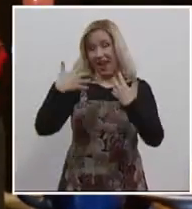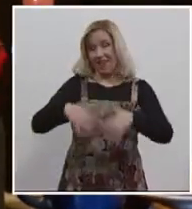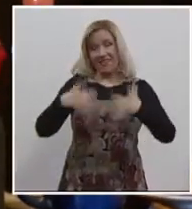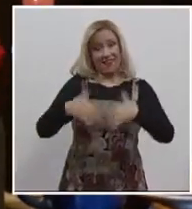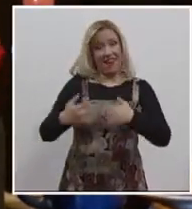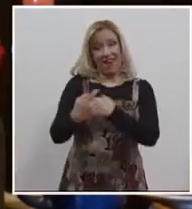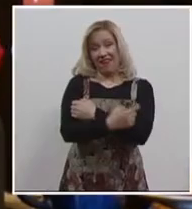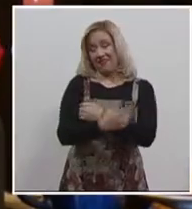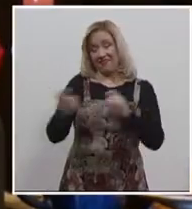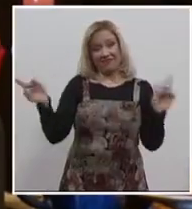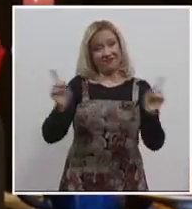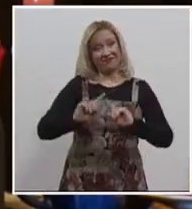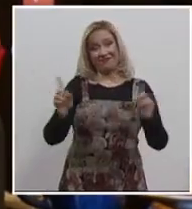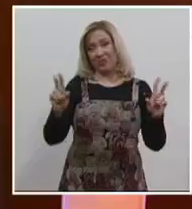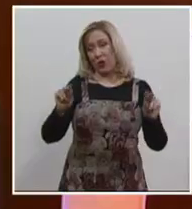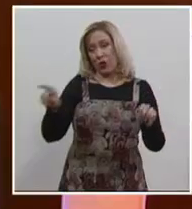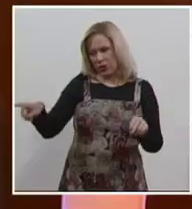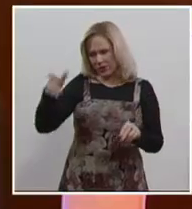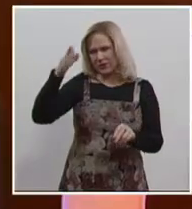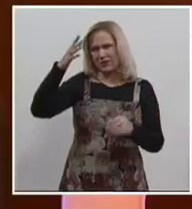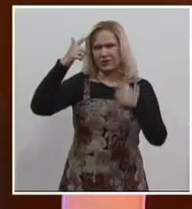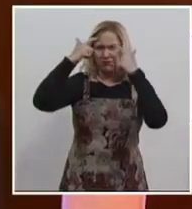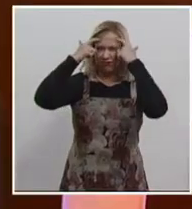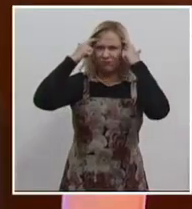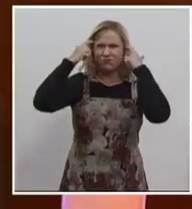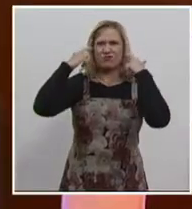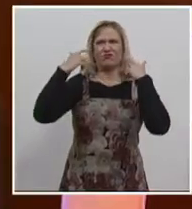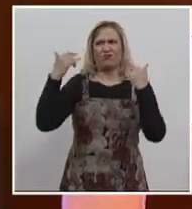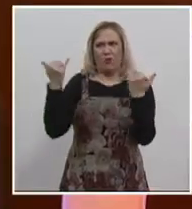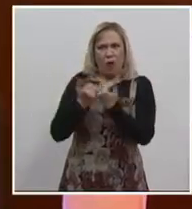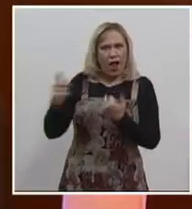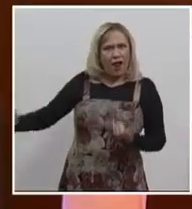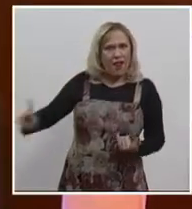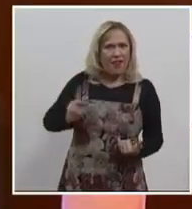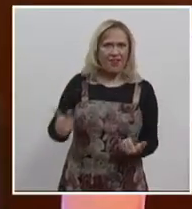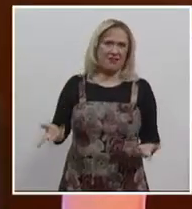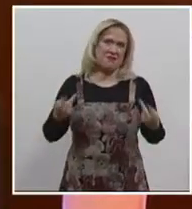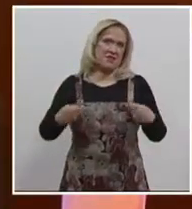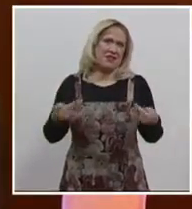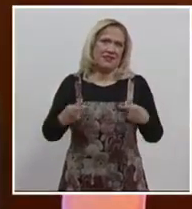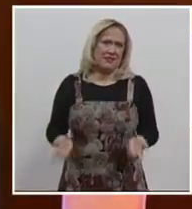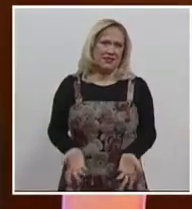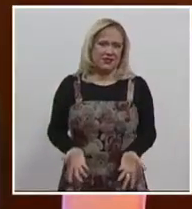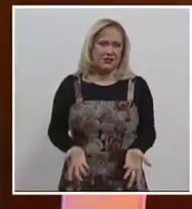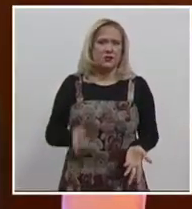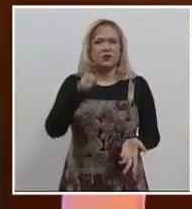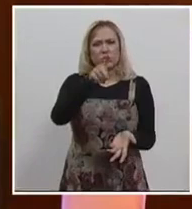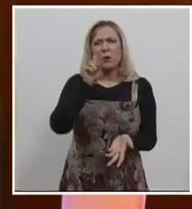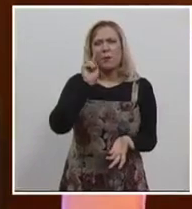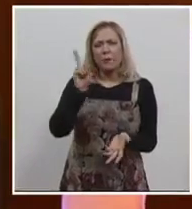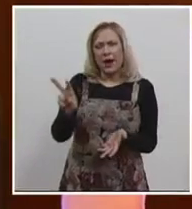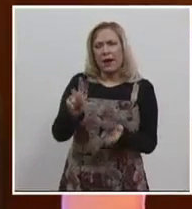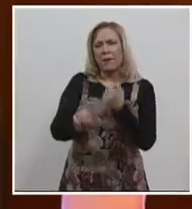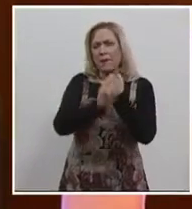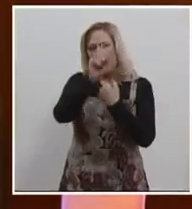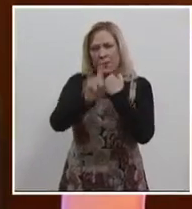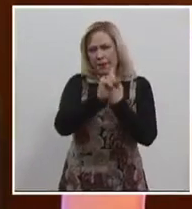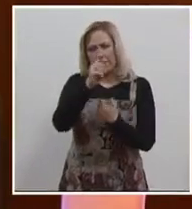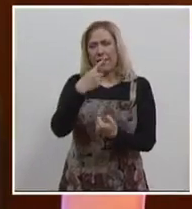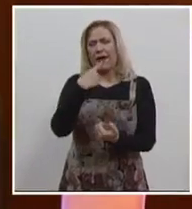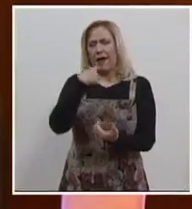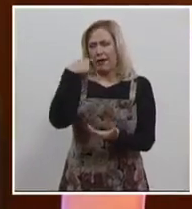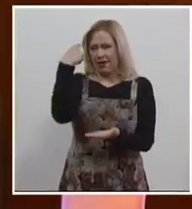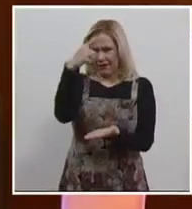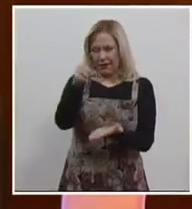por más inteligente que sea. Es cuando tú te pones a ver cómo un mismo problema jurídico tiene